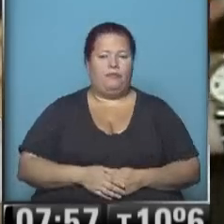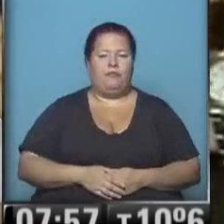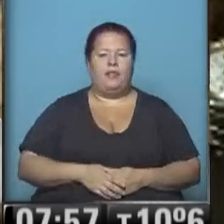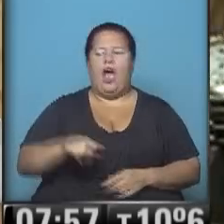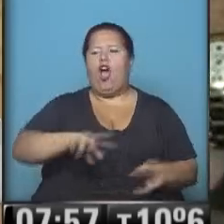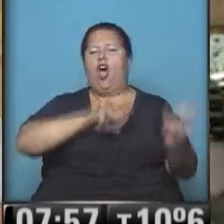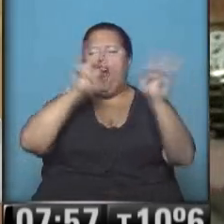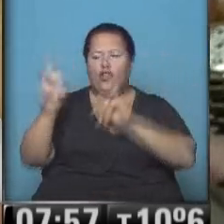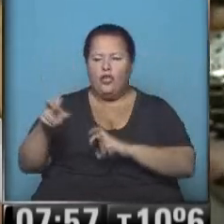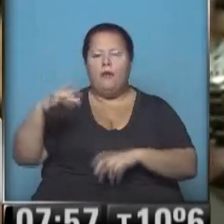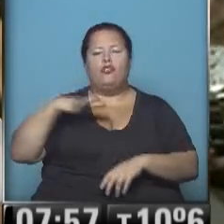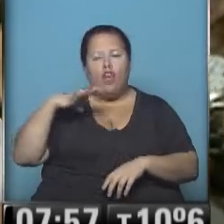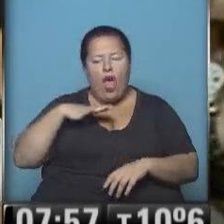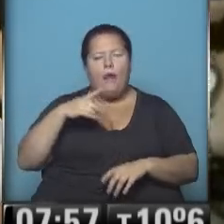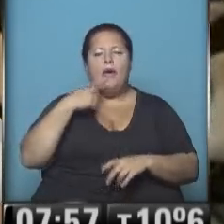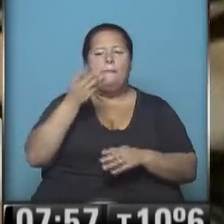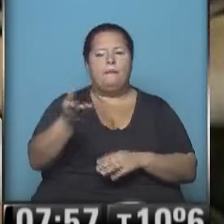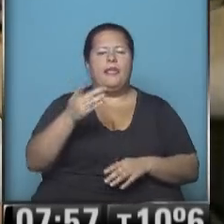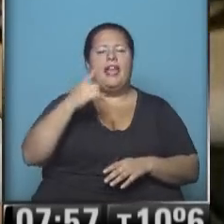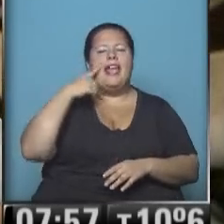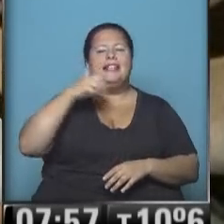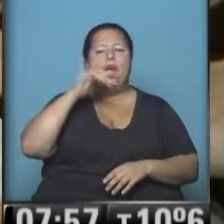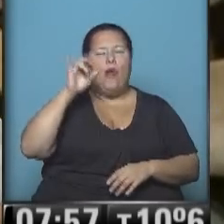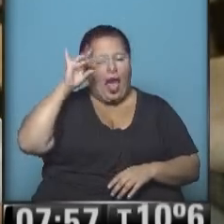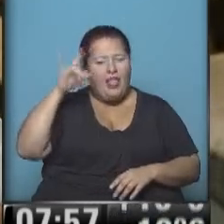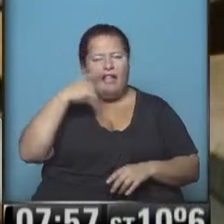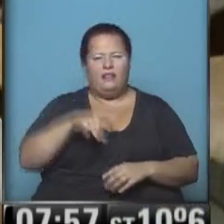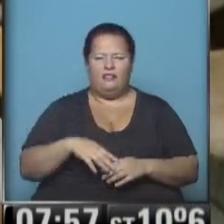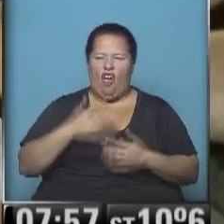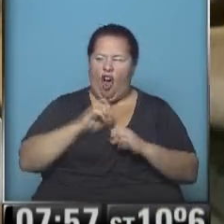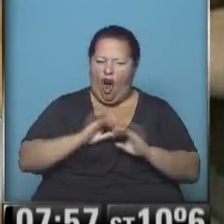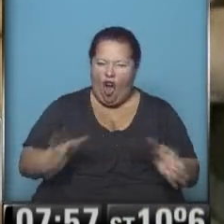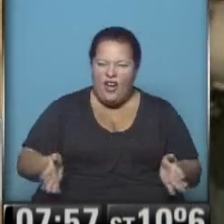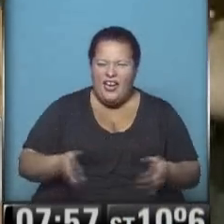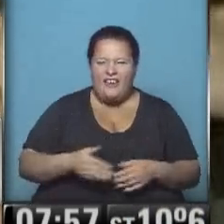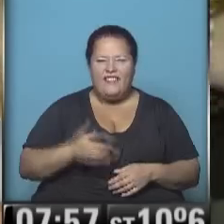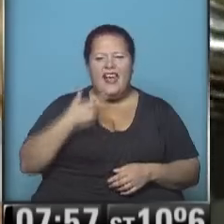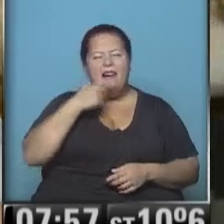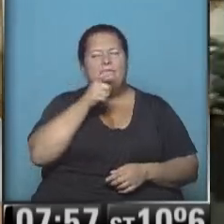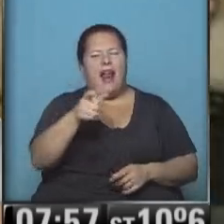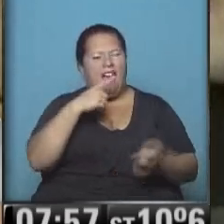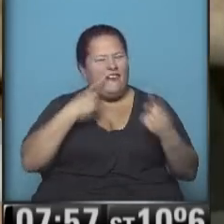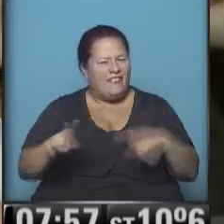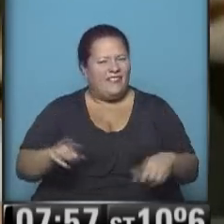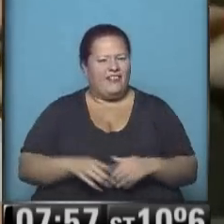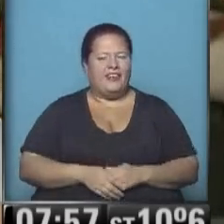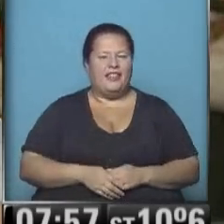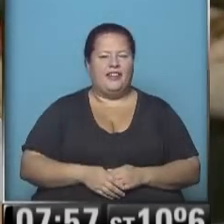de tema. Continúan los baños de humildad, Martínez Insaurralde finalmente. Qué cosa horrible eso del baño, no podemos cambiar el nombre.